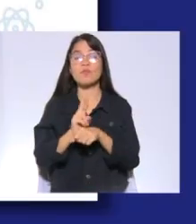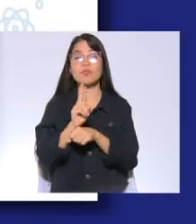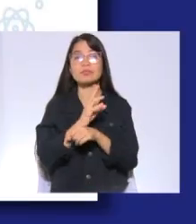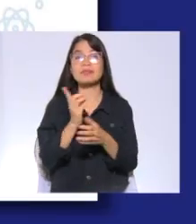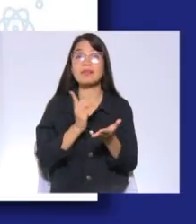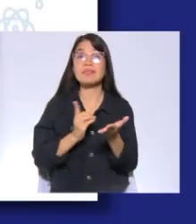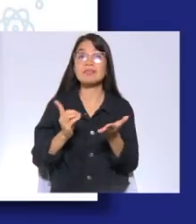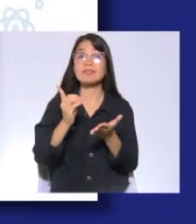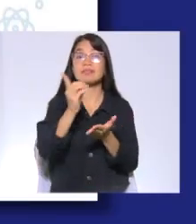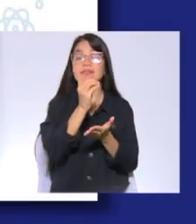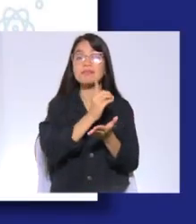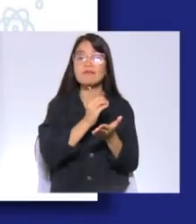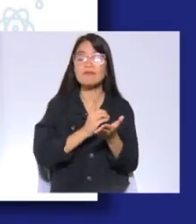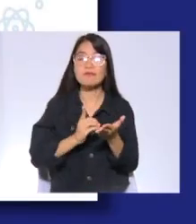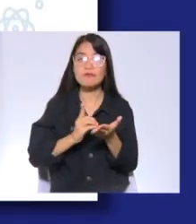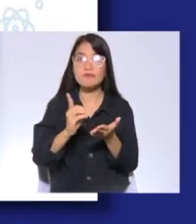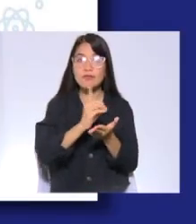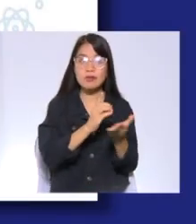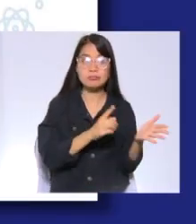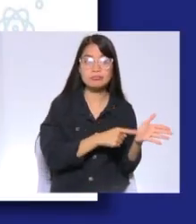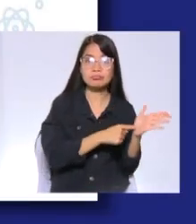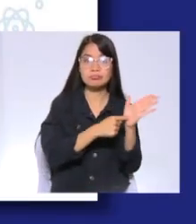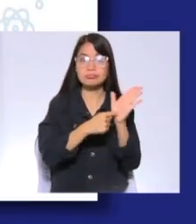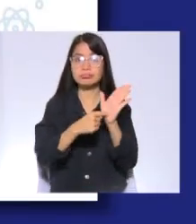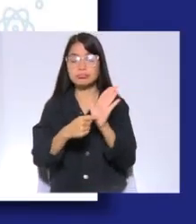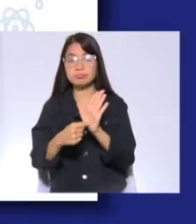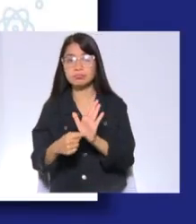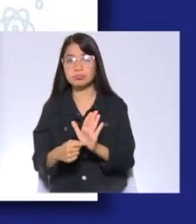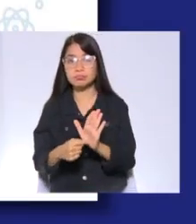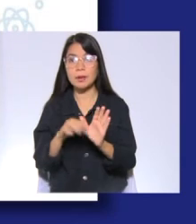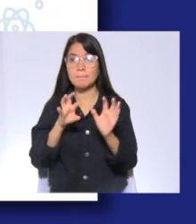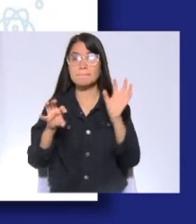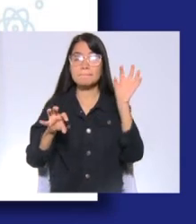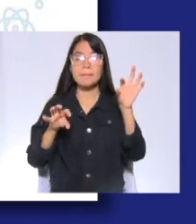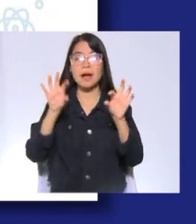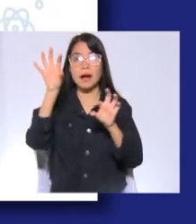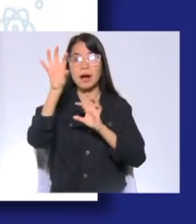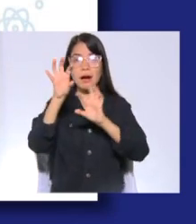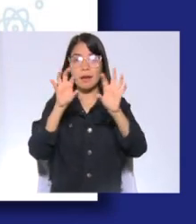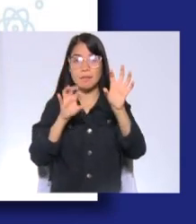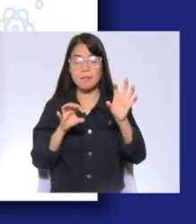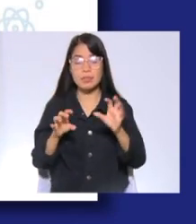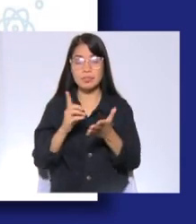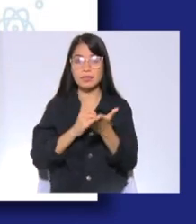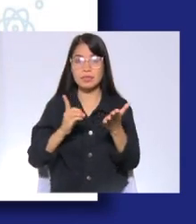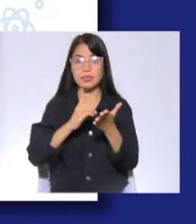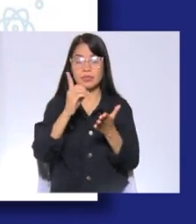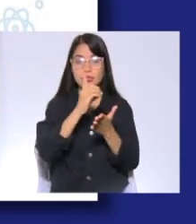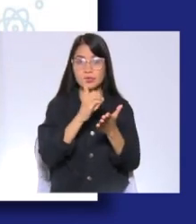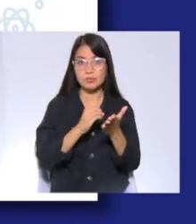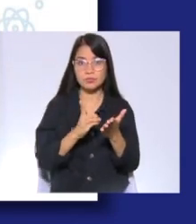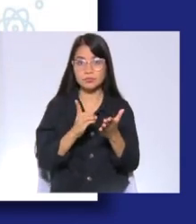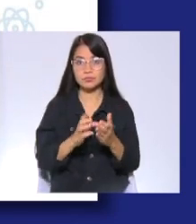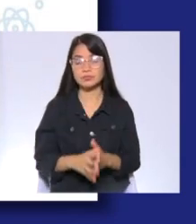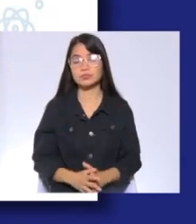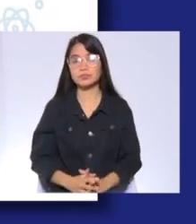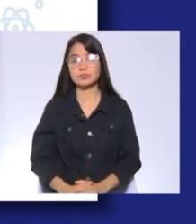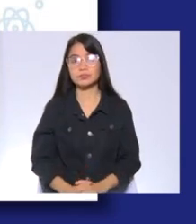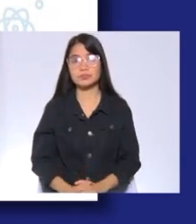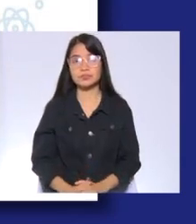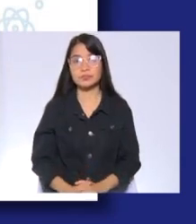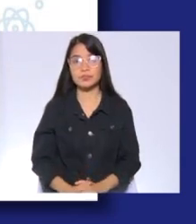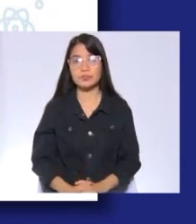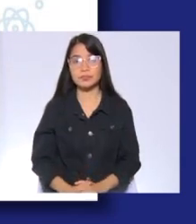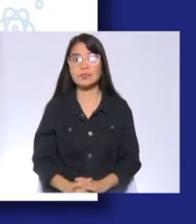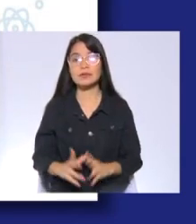eficaz. Y esas imágenes las logramos a través de esos mapas conceptuales y de esos mapas mentales, tratando de buscar relación entre esa